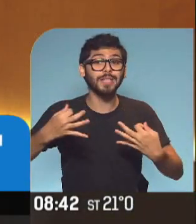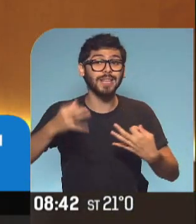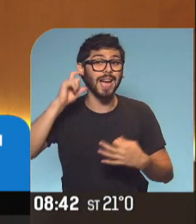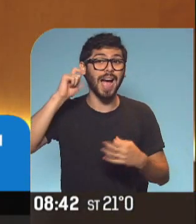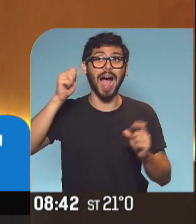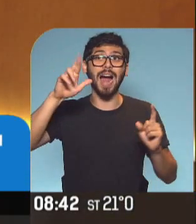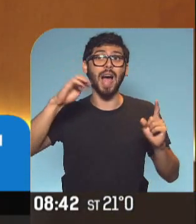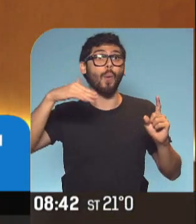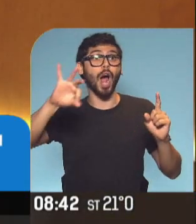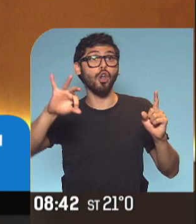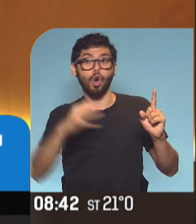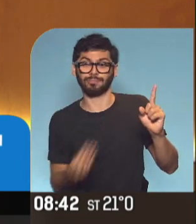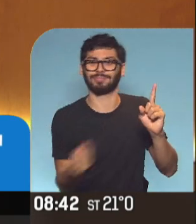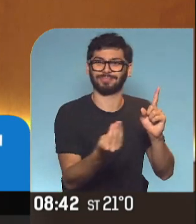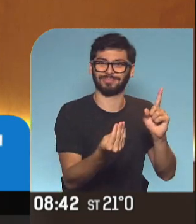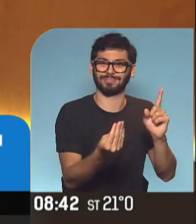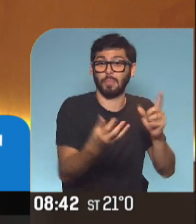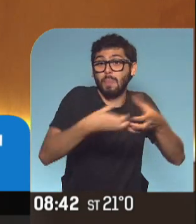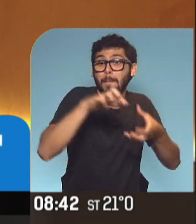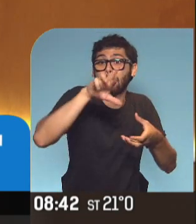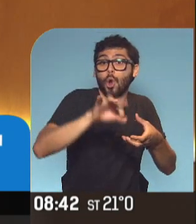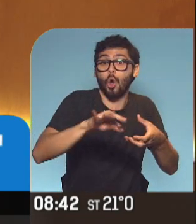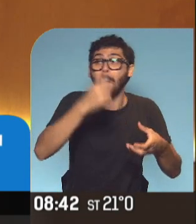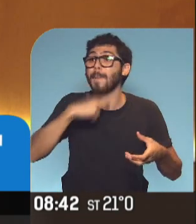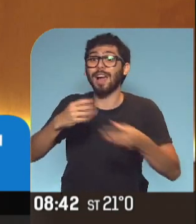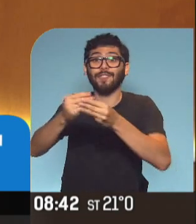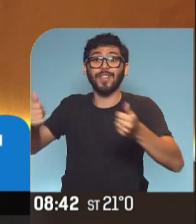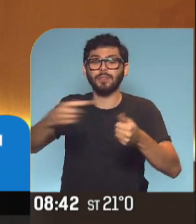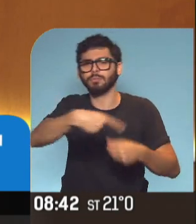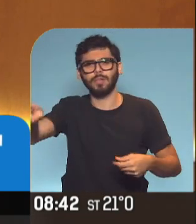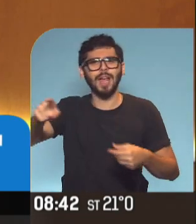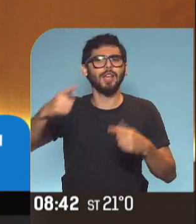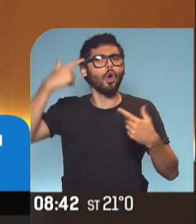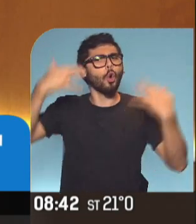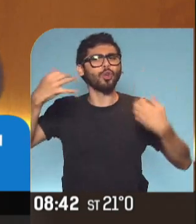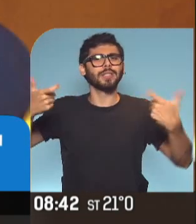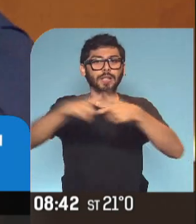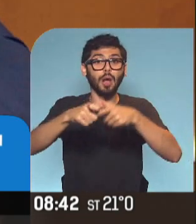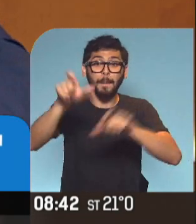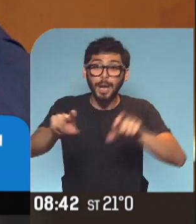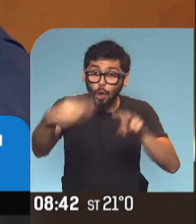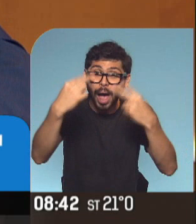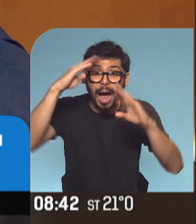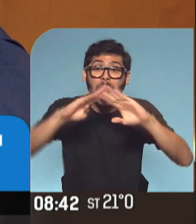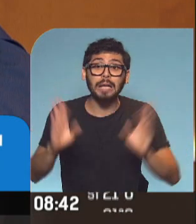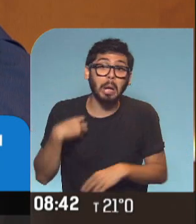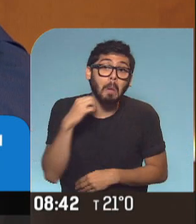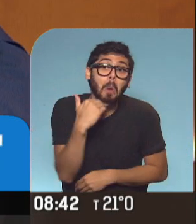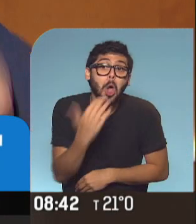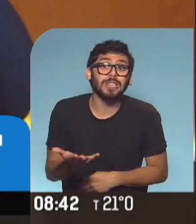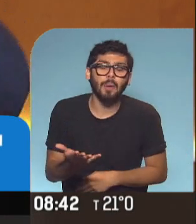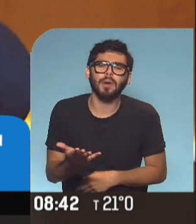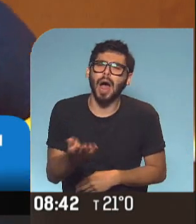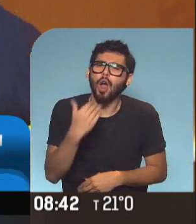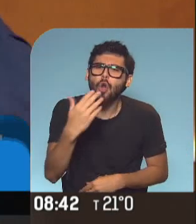el señor matriz militante del pro y cuando termina macri lo pusieron como miembro del tribunal superior de justicia que la gente que está en casa no sabe esto porque